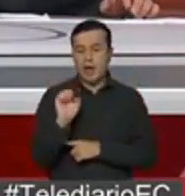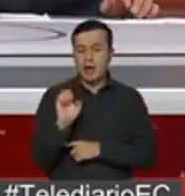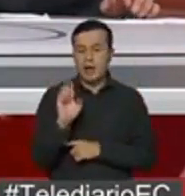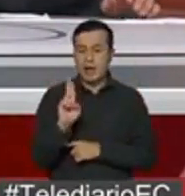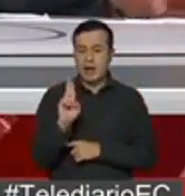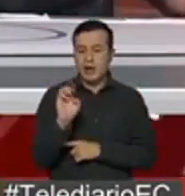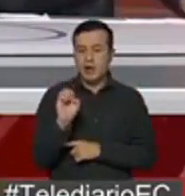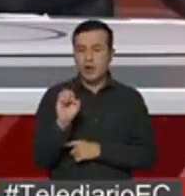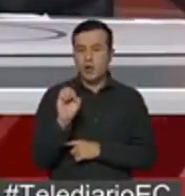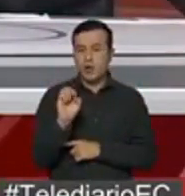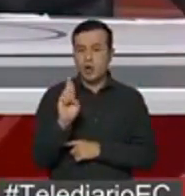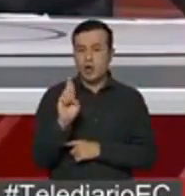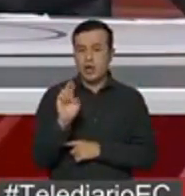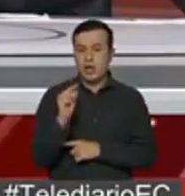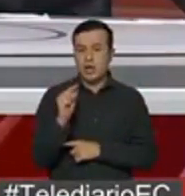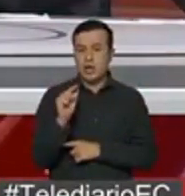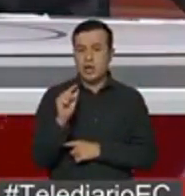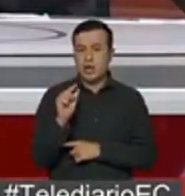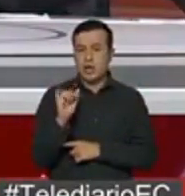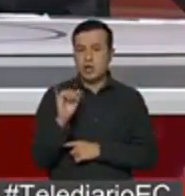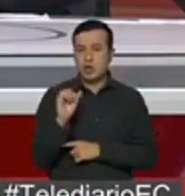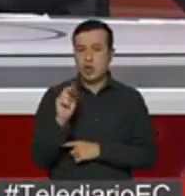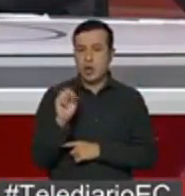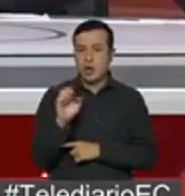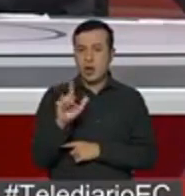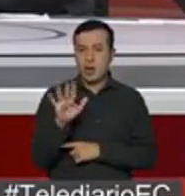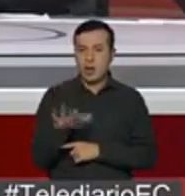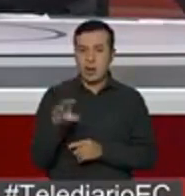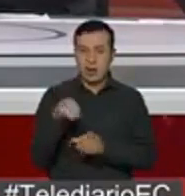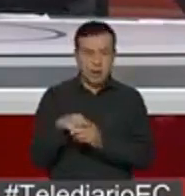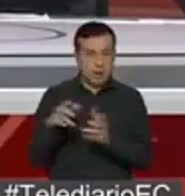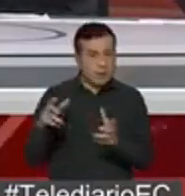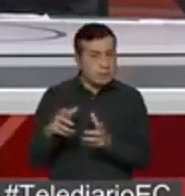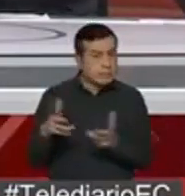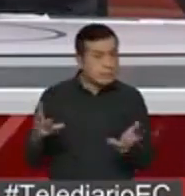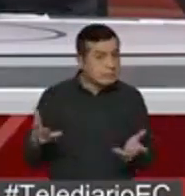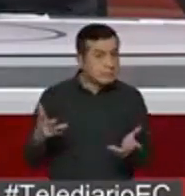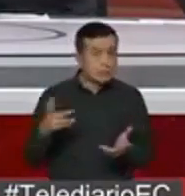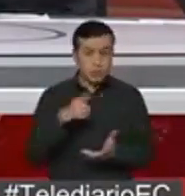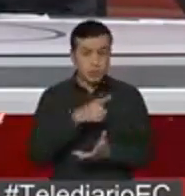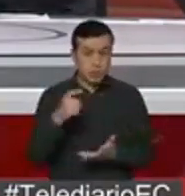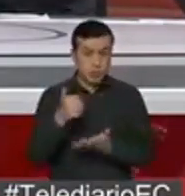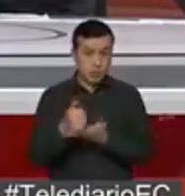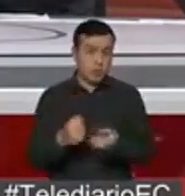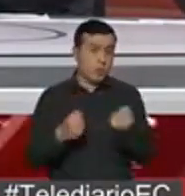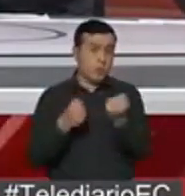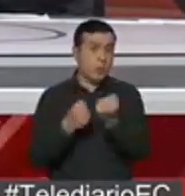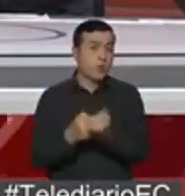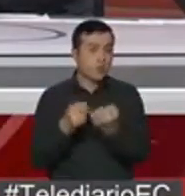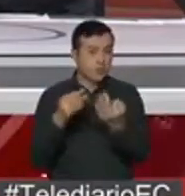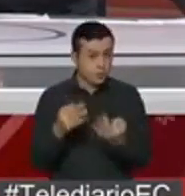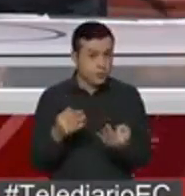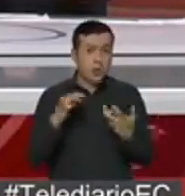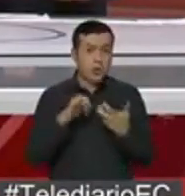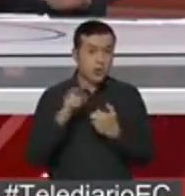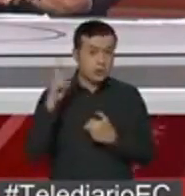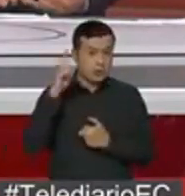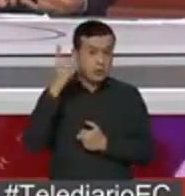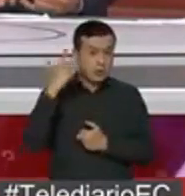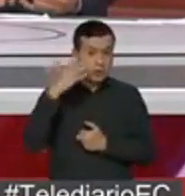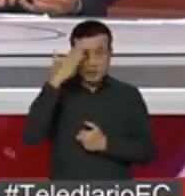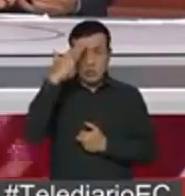estas semanas de confinamiento, de emergencia sanitaria. ¿Cómo han contribuido ustedes para tratar de enfrentar esta situación? Entendemos